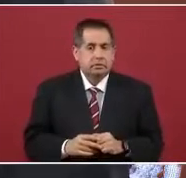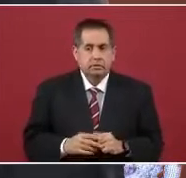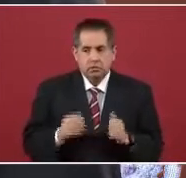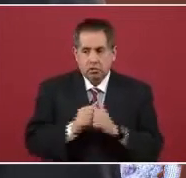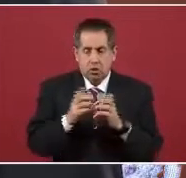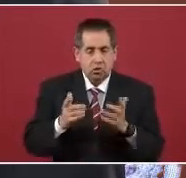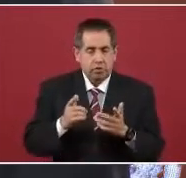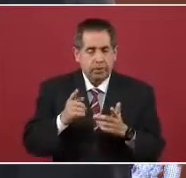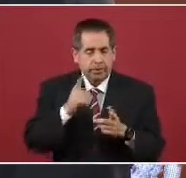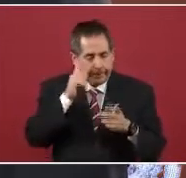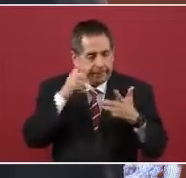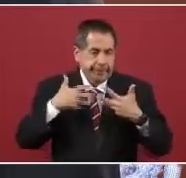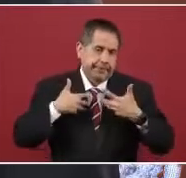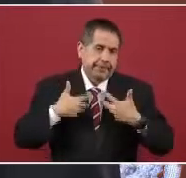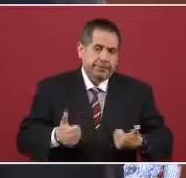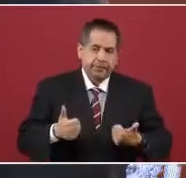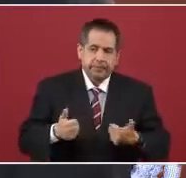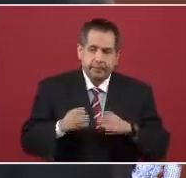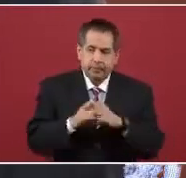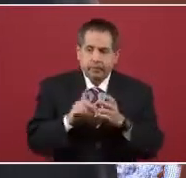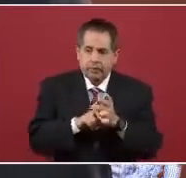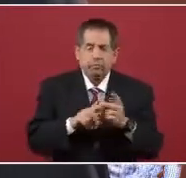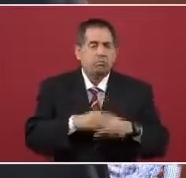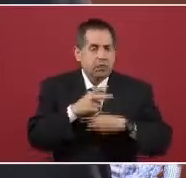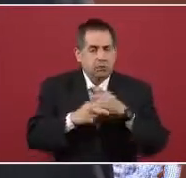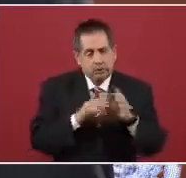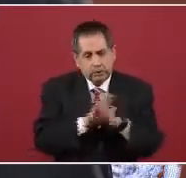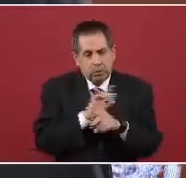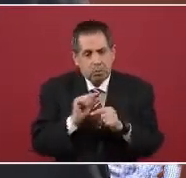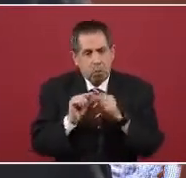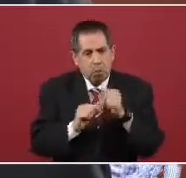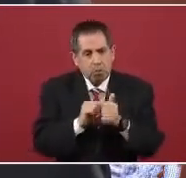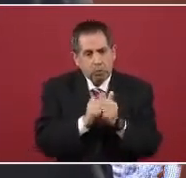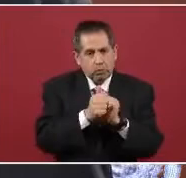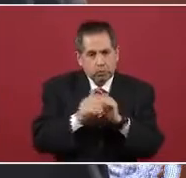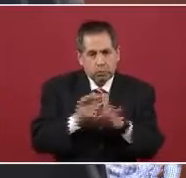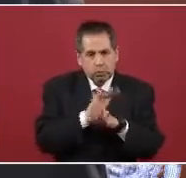con la comprensión de que lo vamos a ir haciendo poco a poco, pero